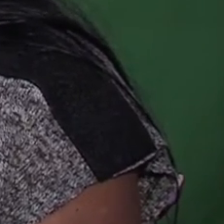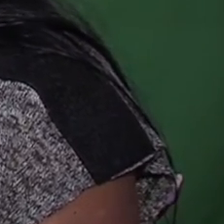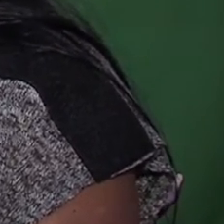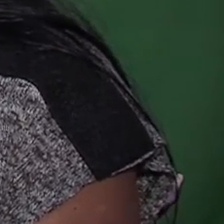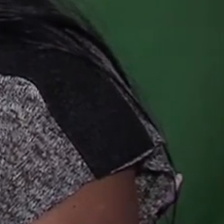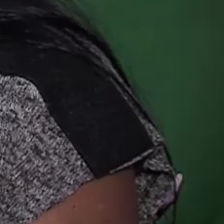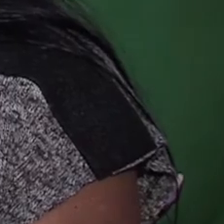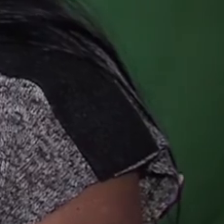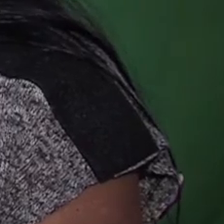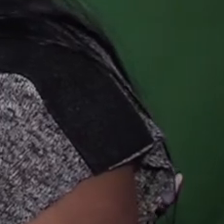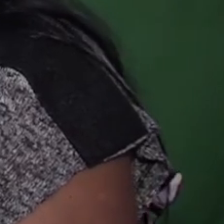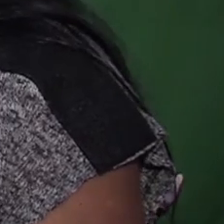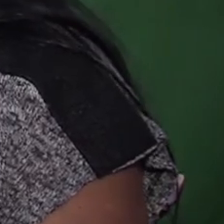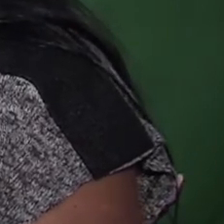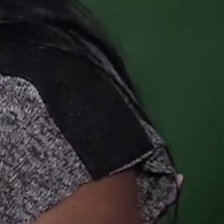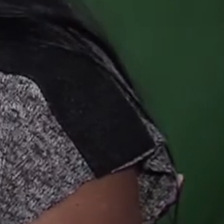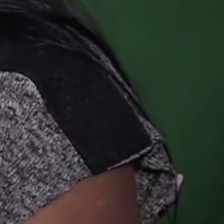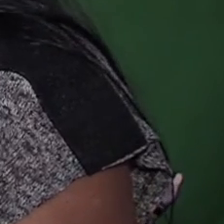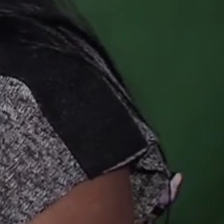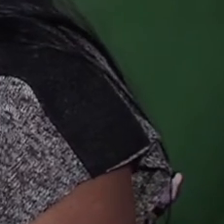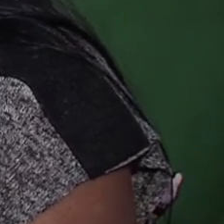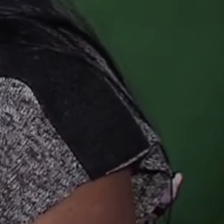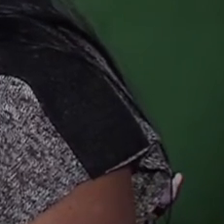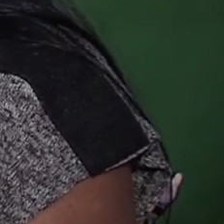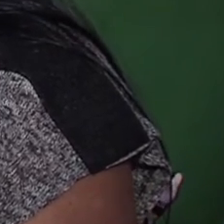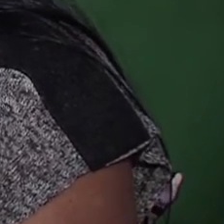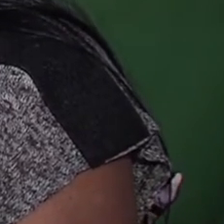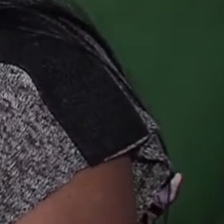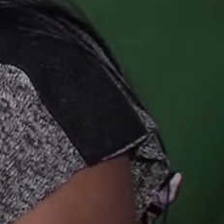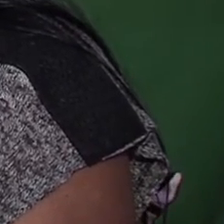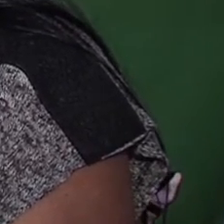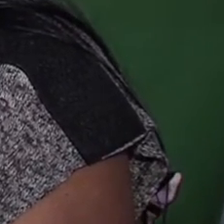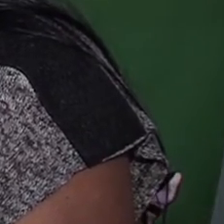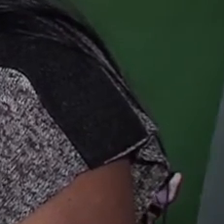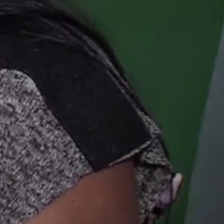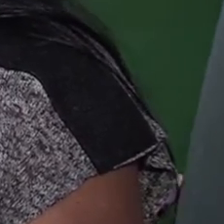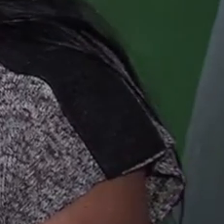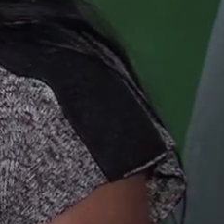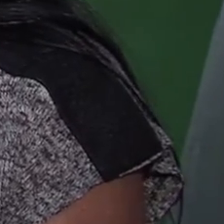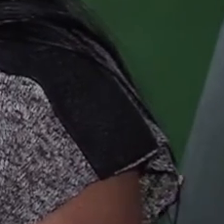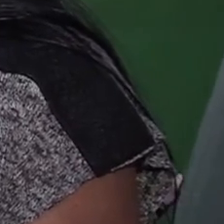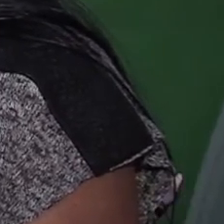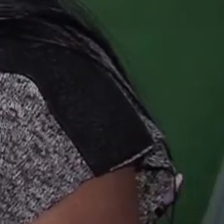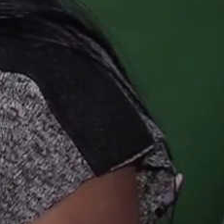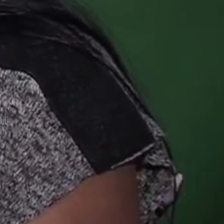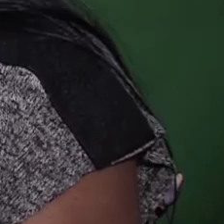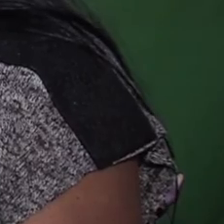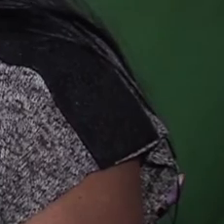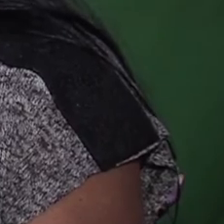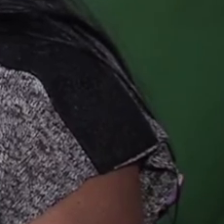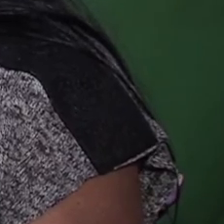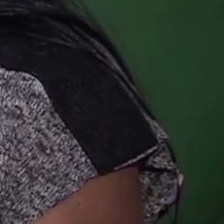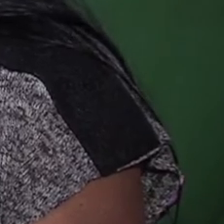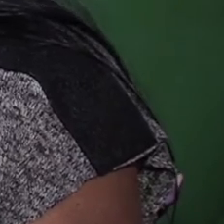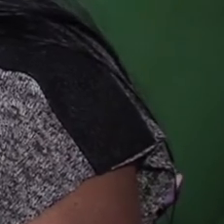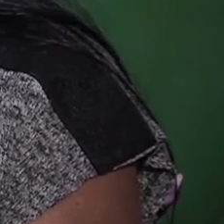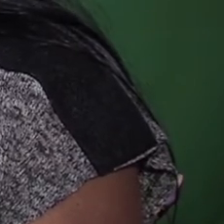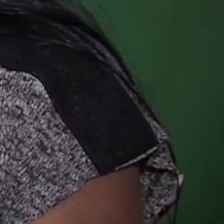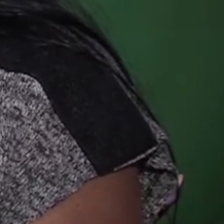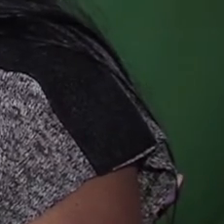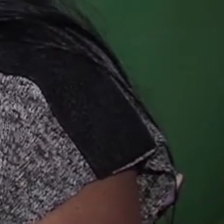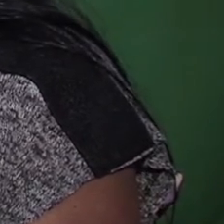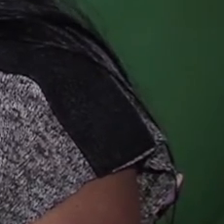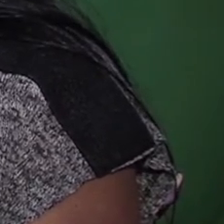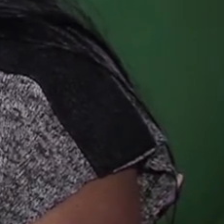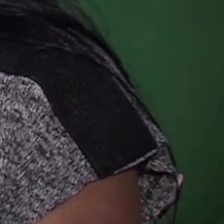de formar el proyecto y de sacarlo adelante con las familias y una vez en un bus al presidente